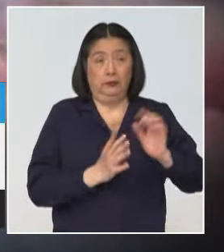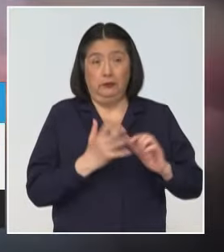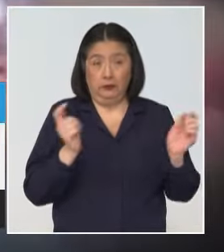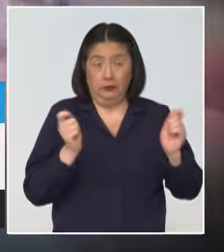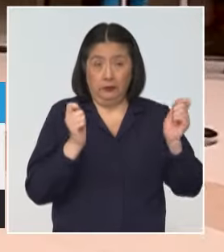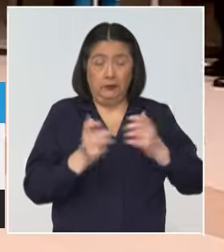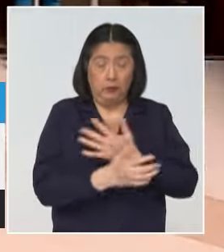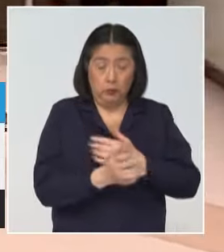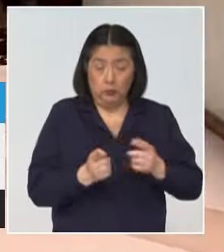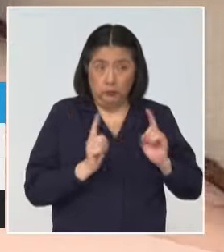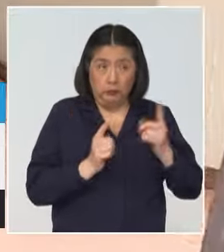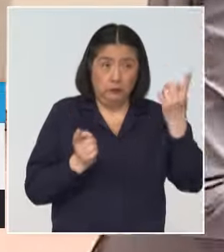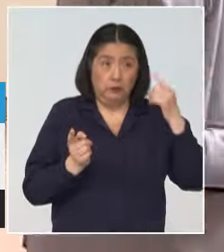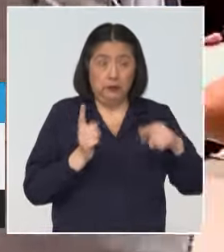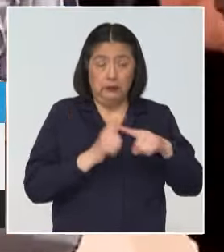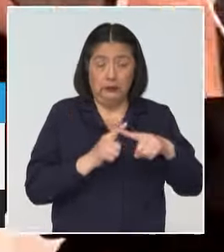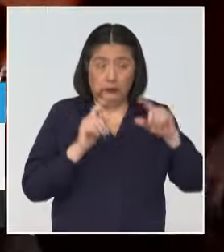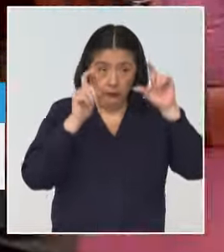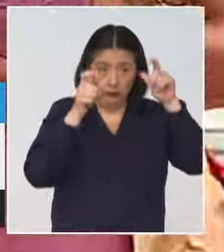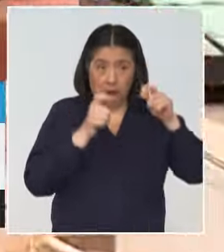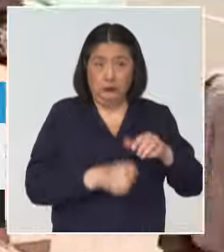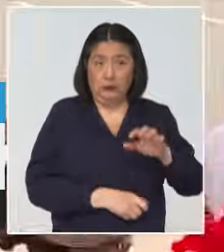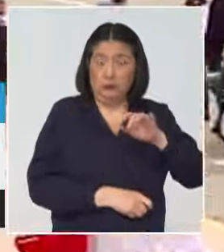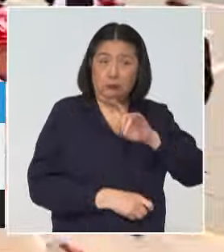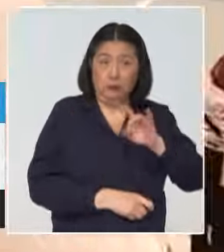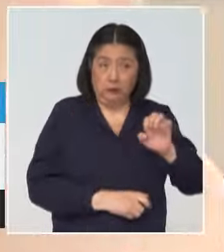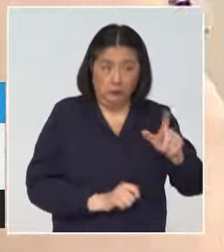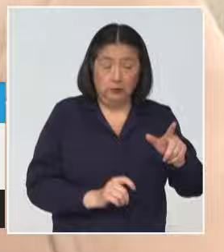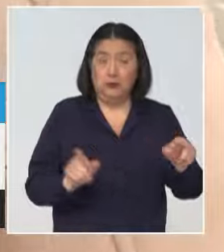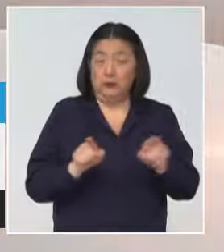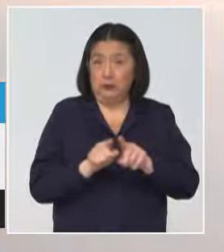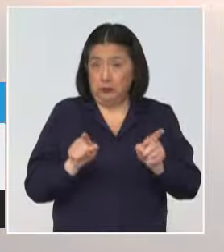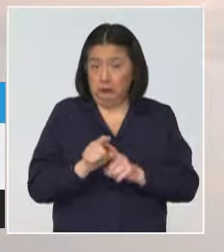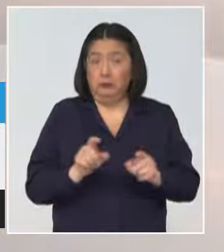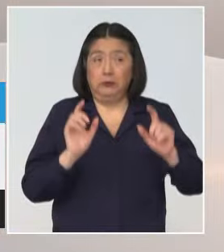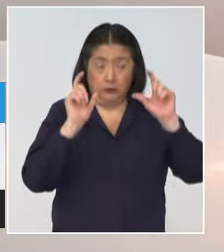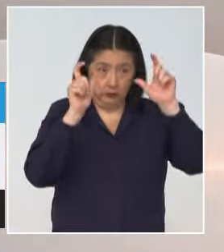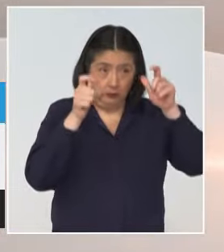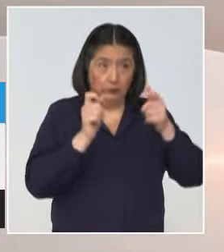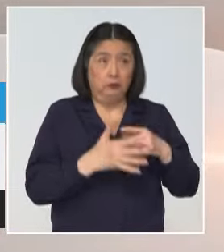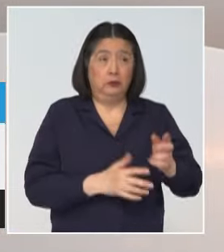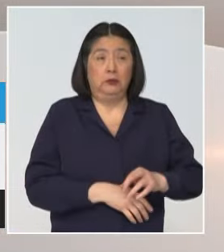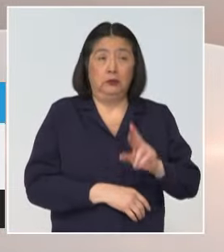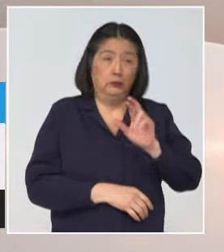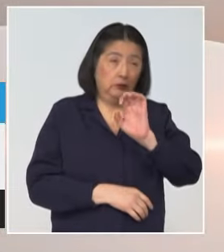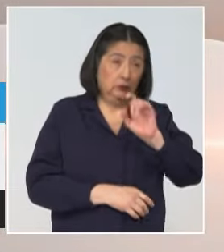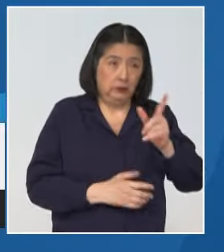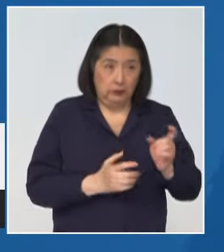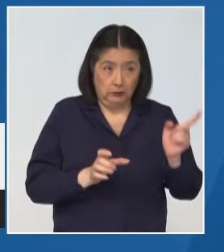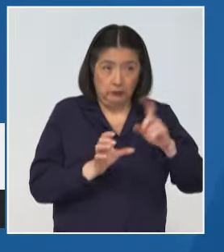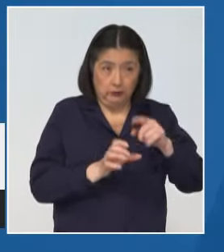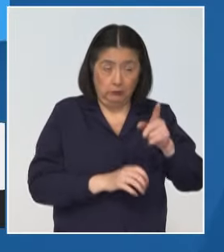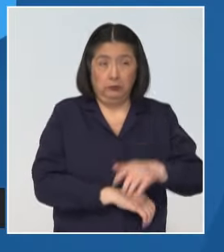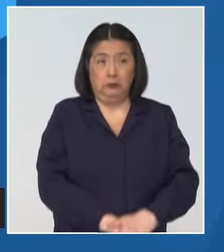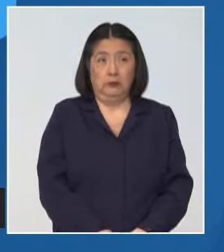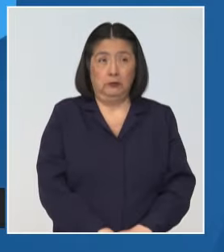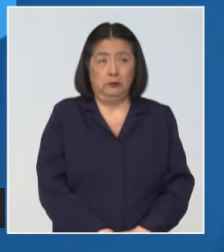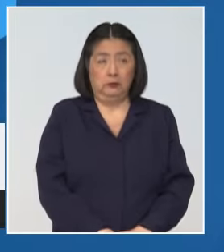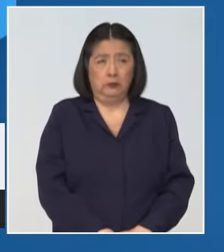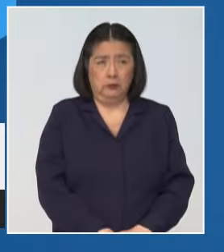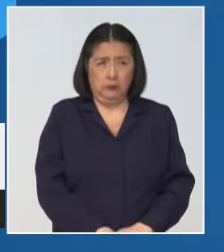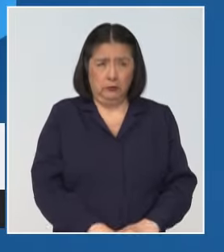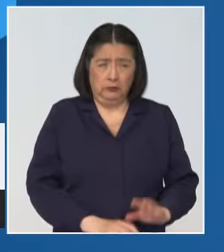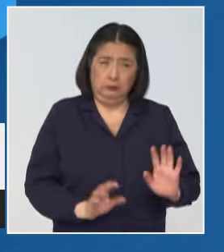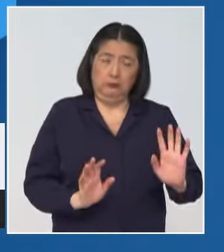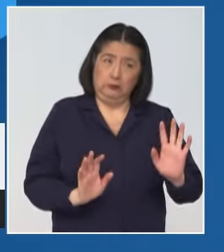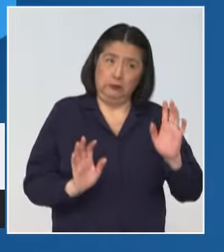el cumpleaños del ex congresista Paul García y en donde también estaba la congresista Roselia Murús. Al ver los ataques